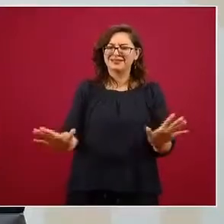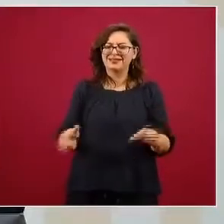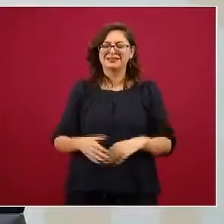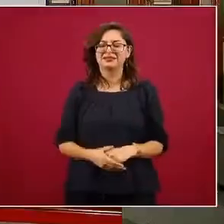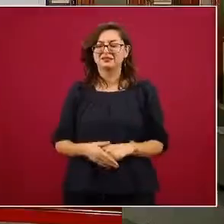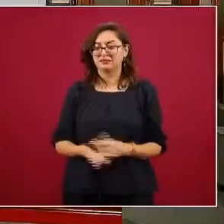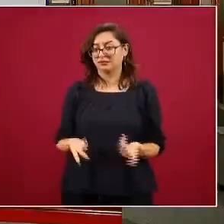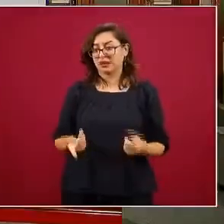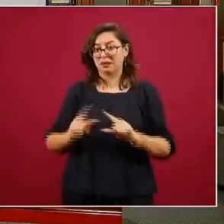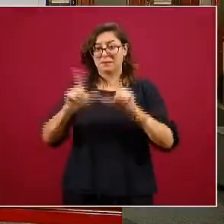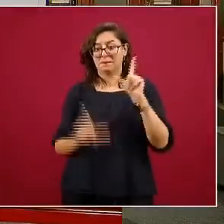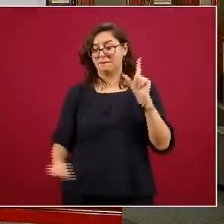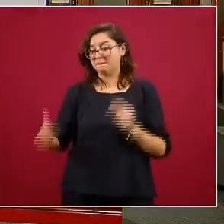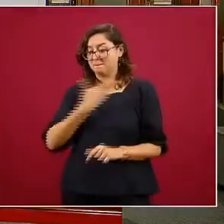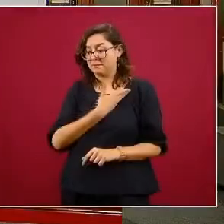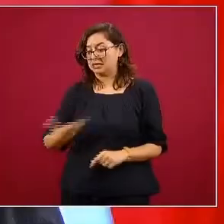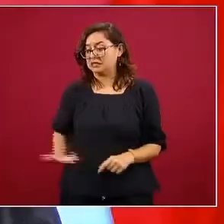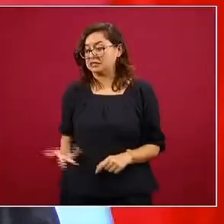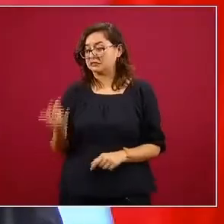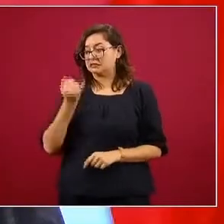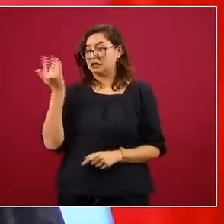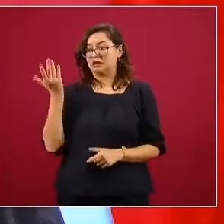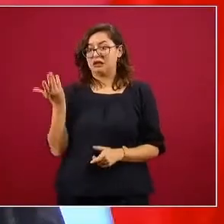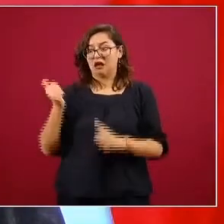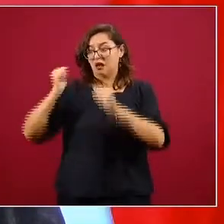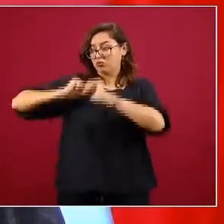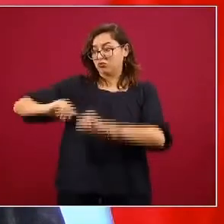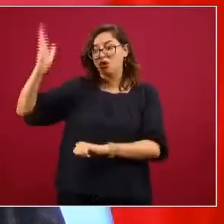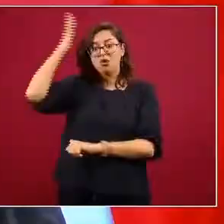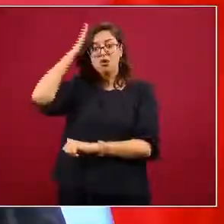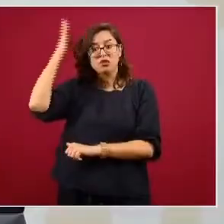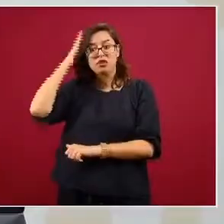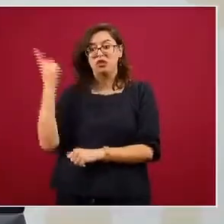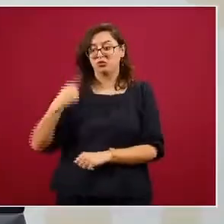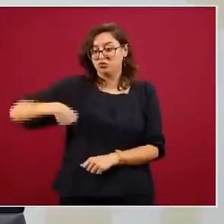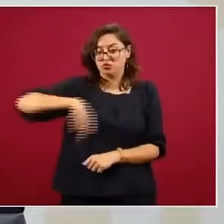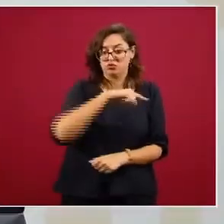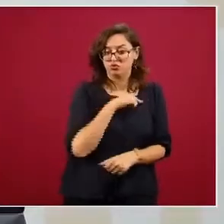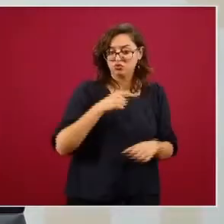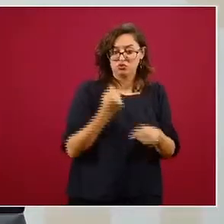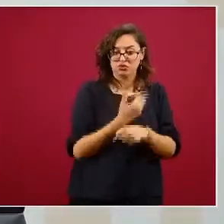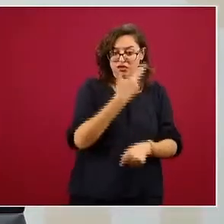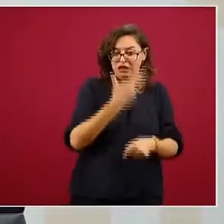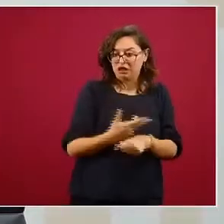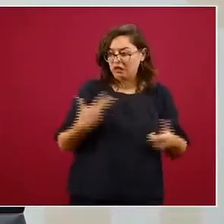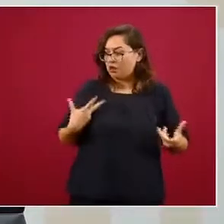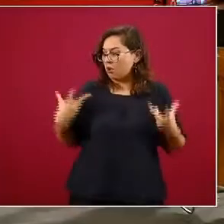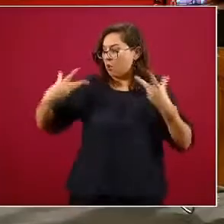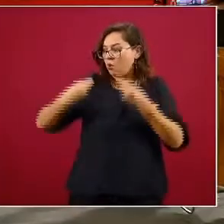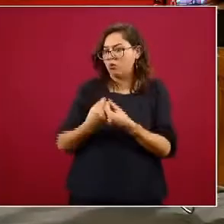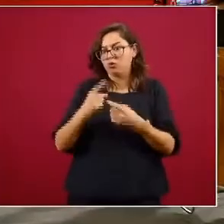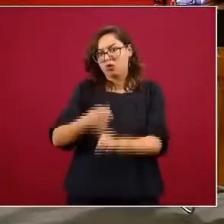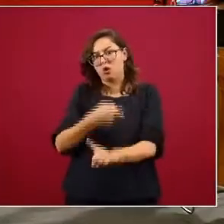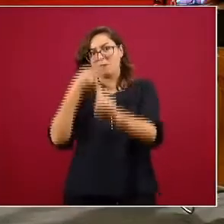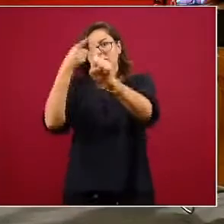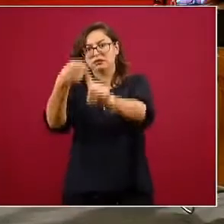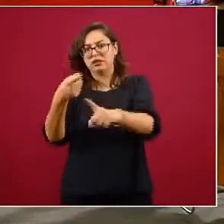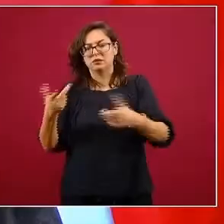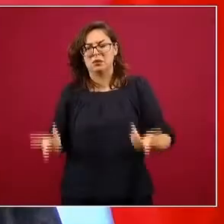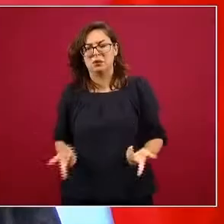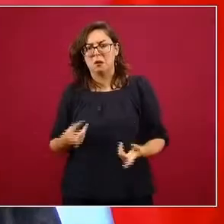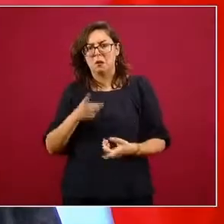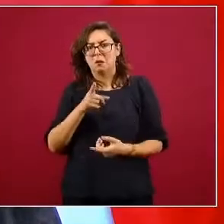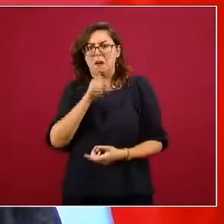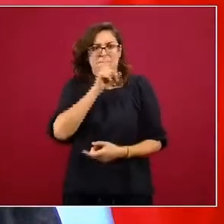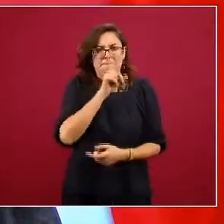de la nación y lo que decimos los funcionarios que colaboramos en este gobierno. No es nuestro modelo